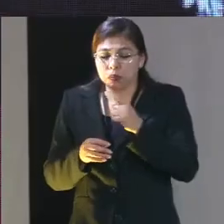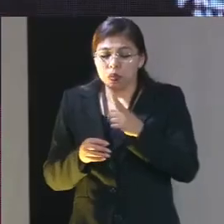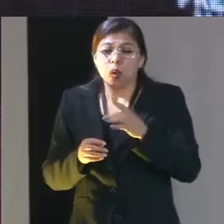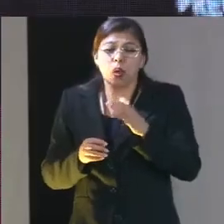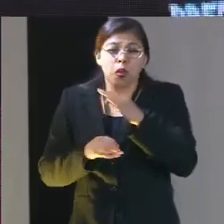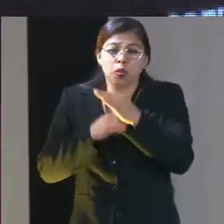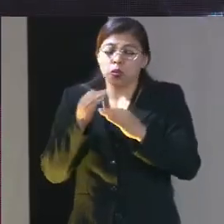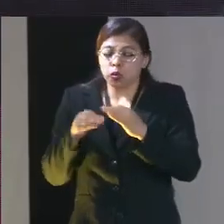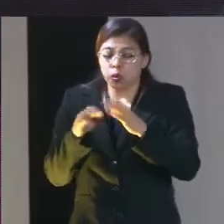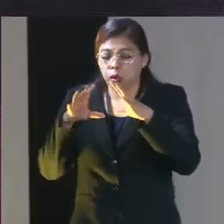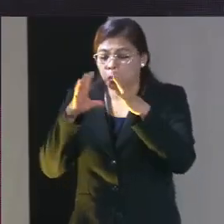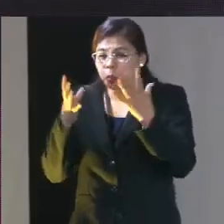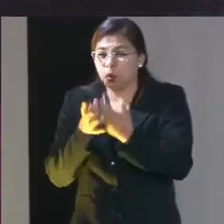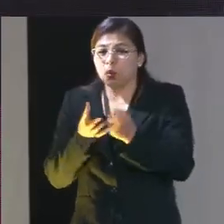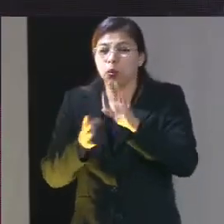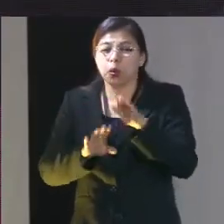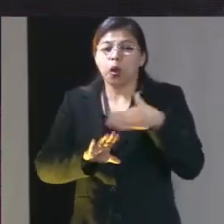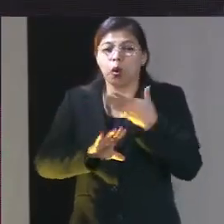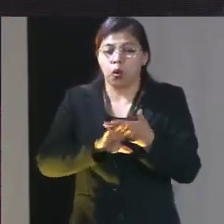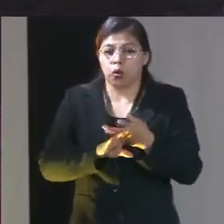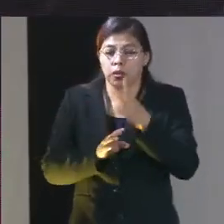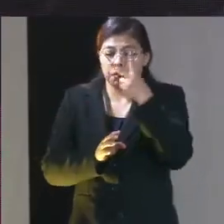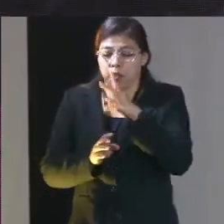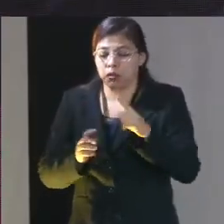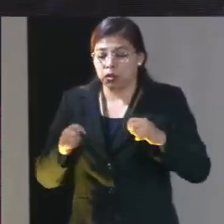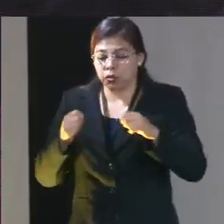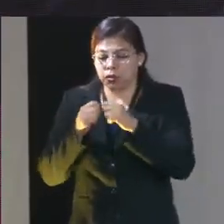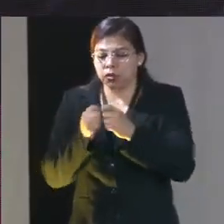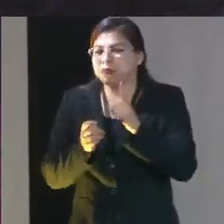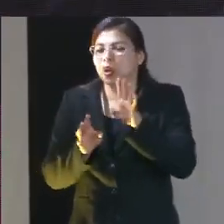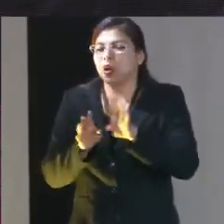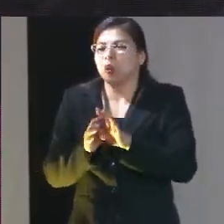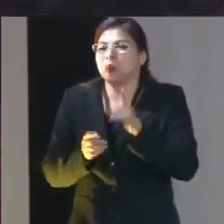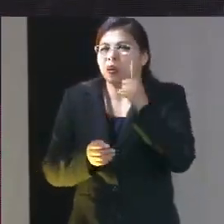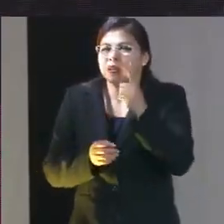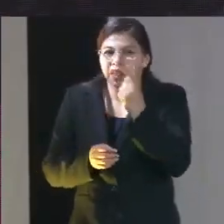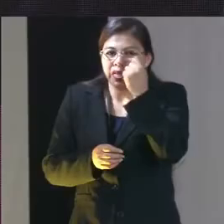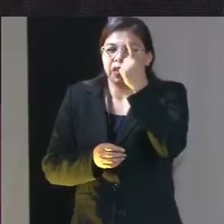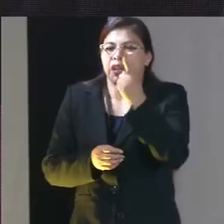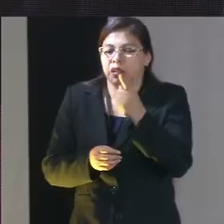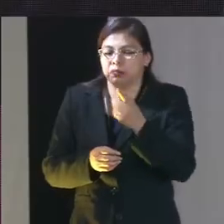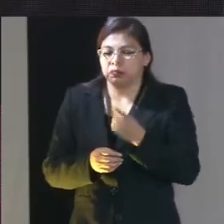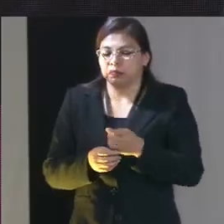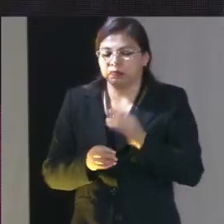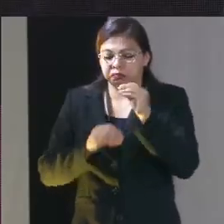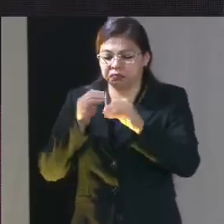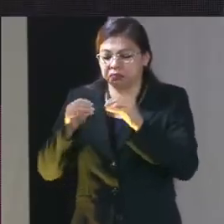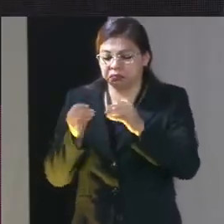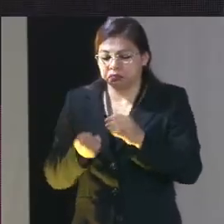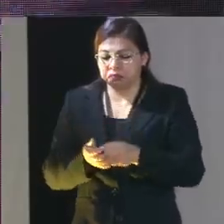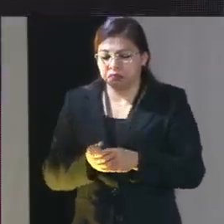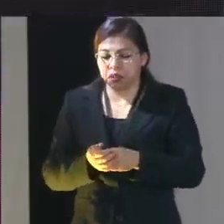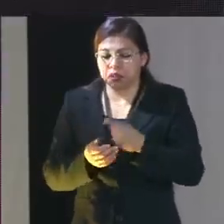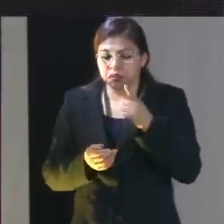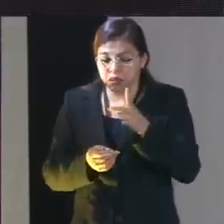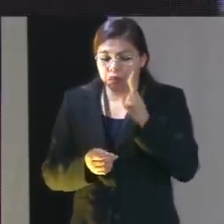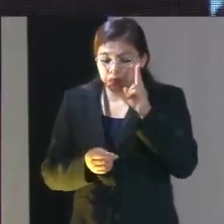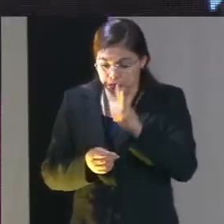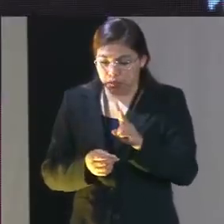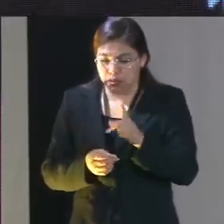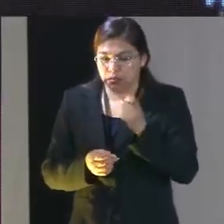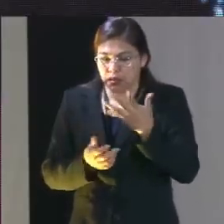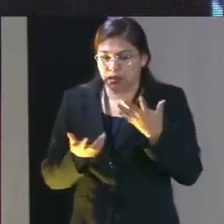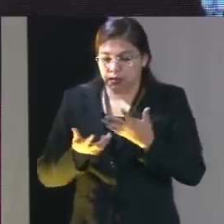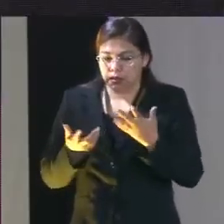dicen todo mundo se levantó contra México y Tenochtitlan es un invento digno de Aznar y de Abascal. Porque hubo un montón de altepeme que